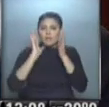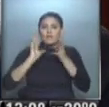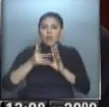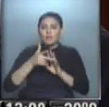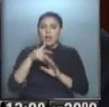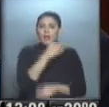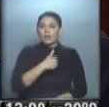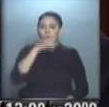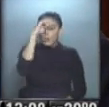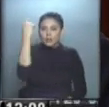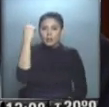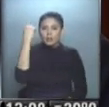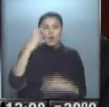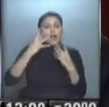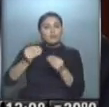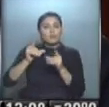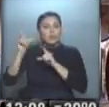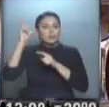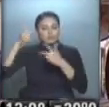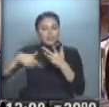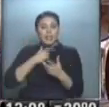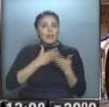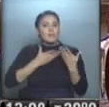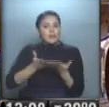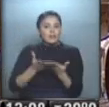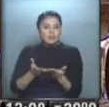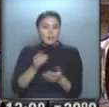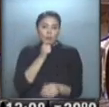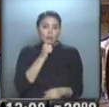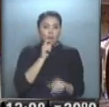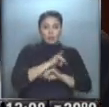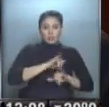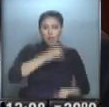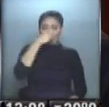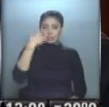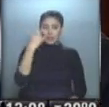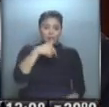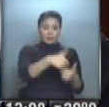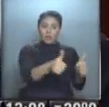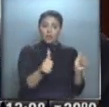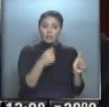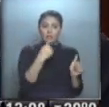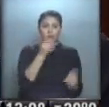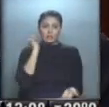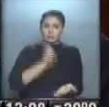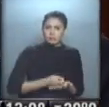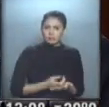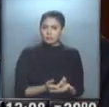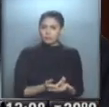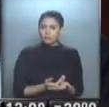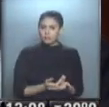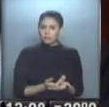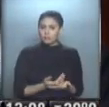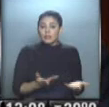el Estado en auxilio de aquellos medios que desea favorecer, que es la publicidad oficial, que esta Corte la ha considerado absolutamente arbitraria y caprichosa en la